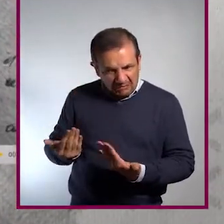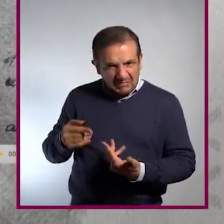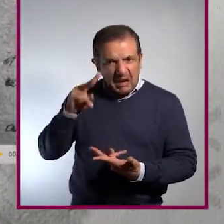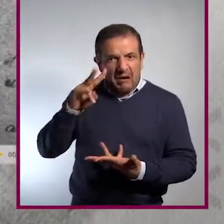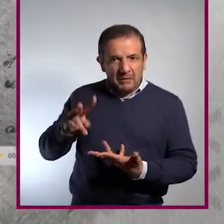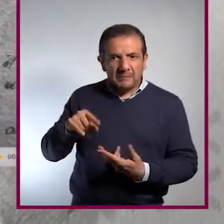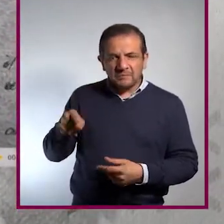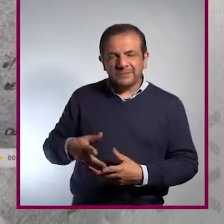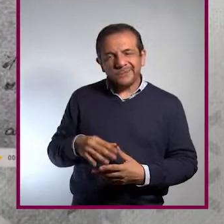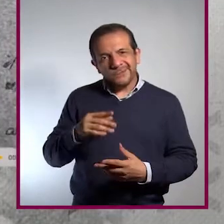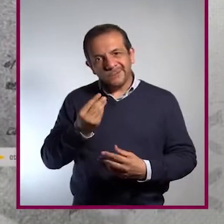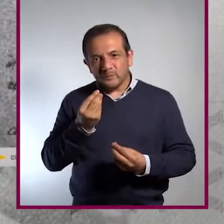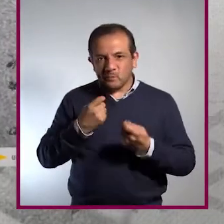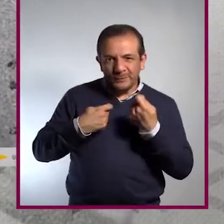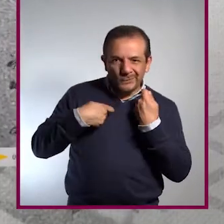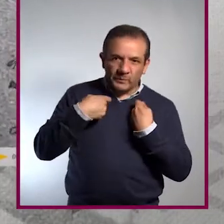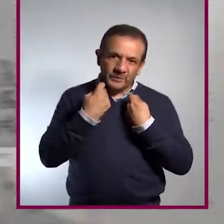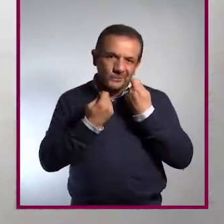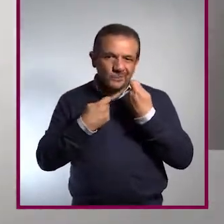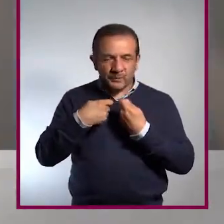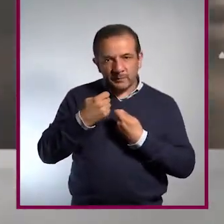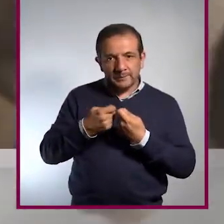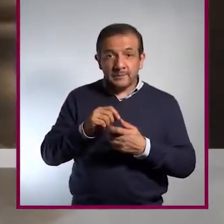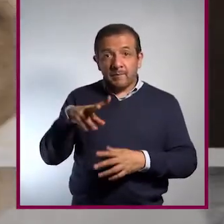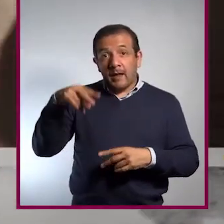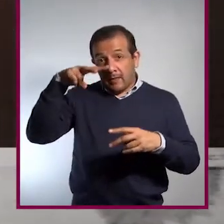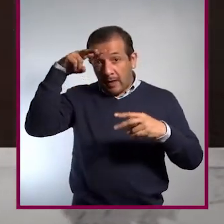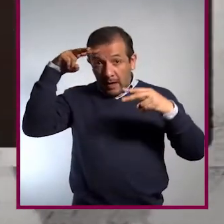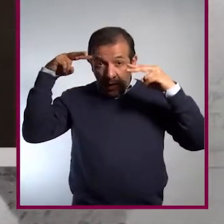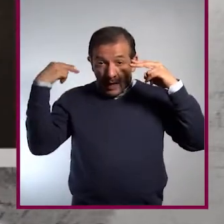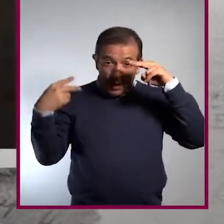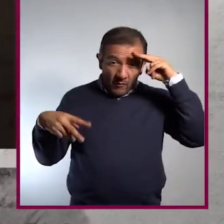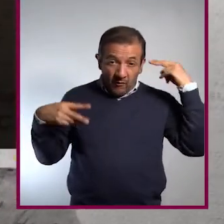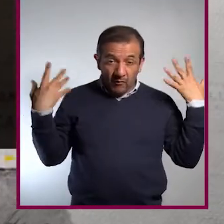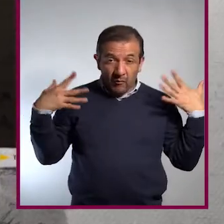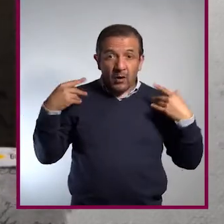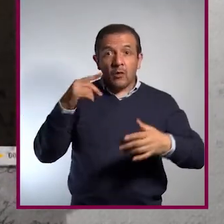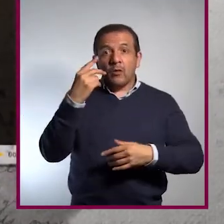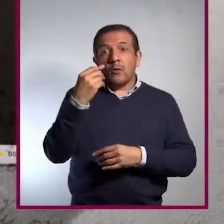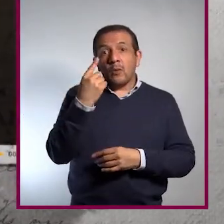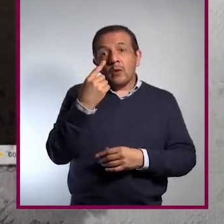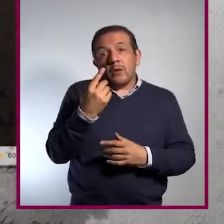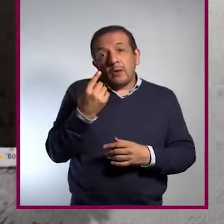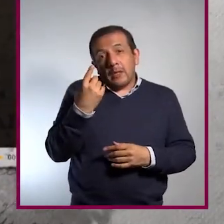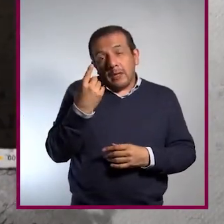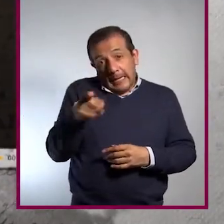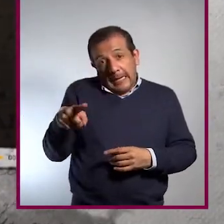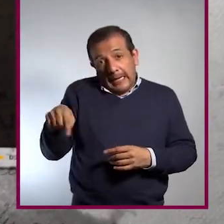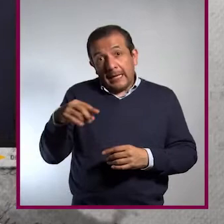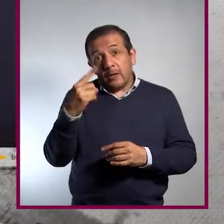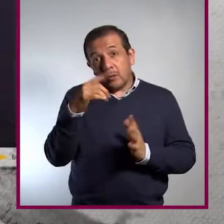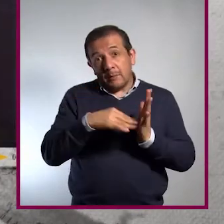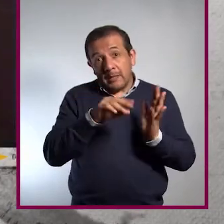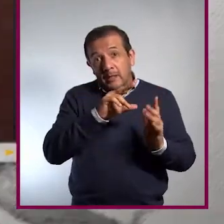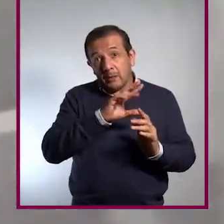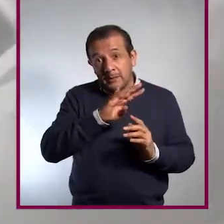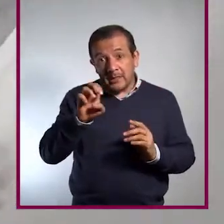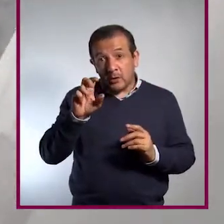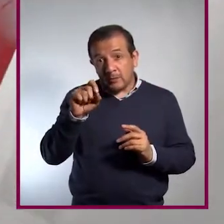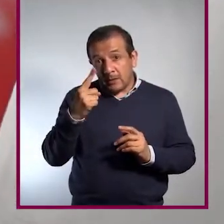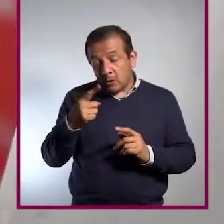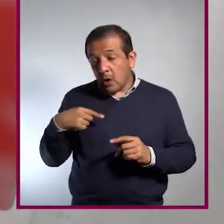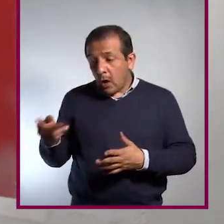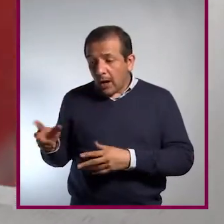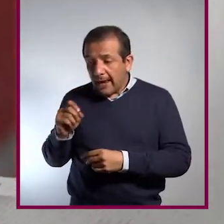embargo, y a regañadientes, en el verano de 1921 prestó a Banting su